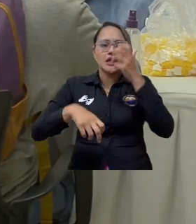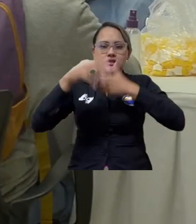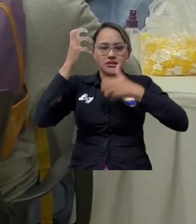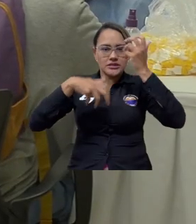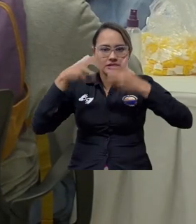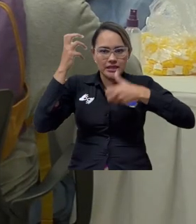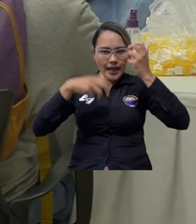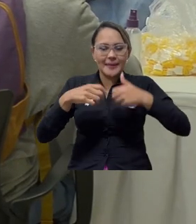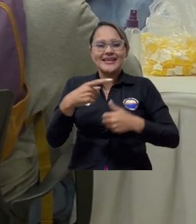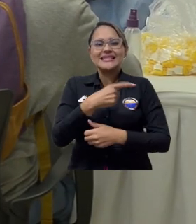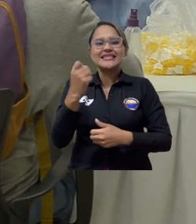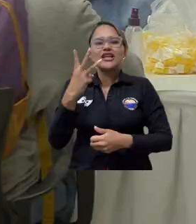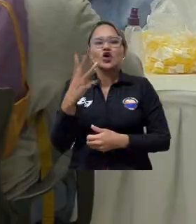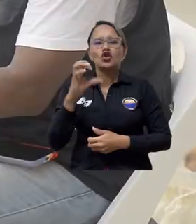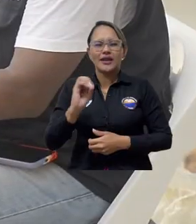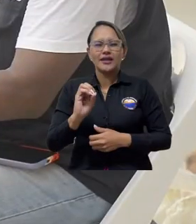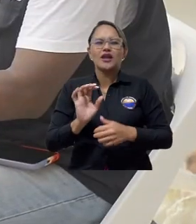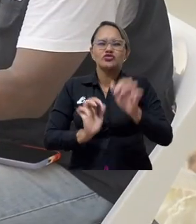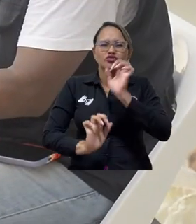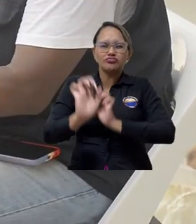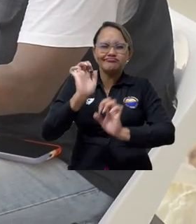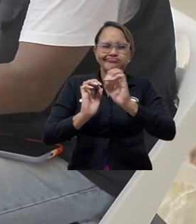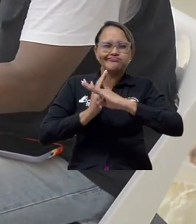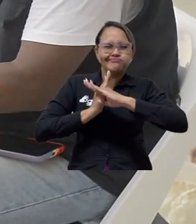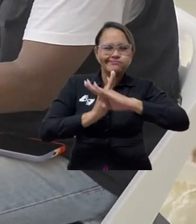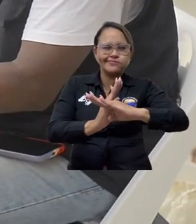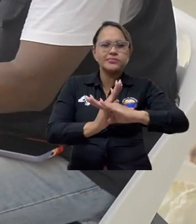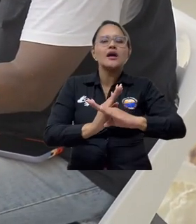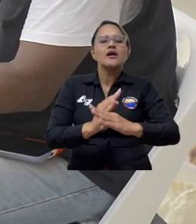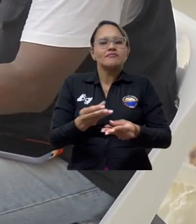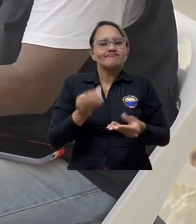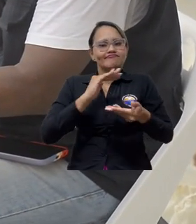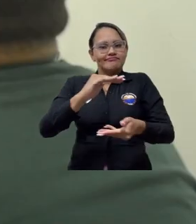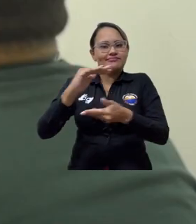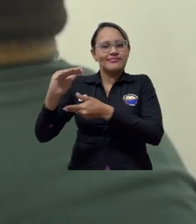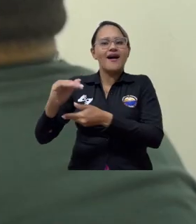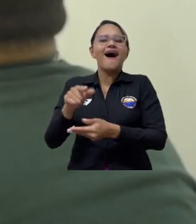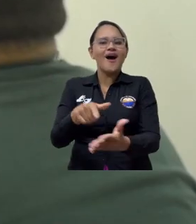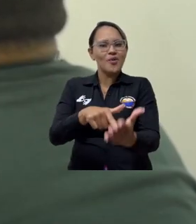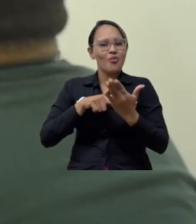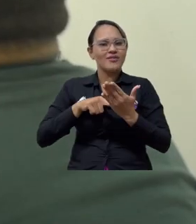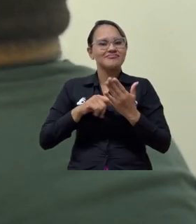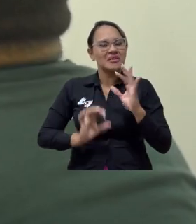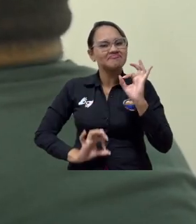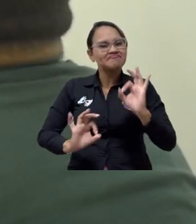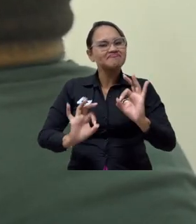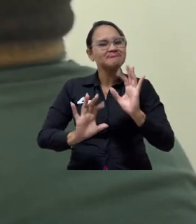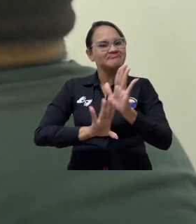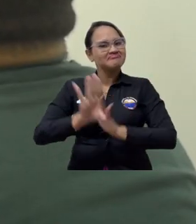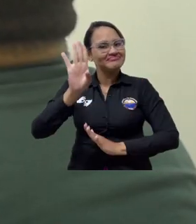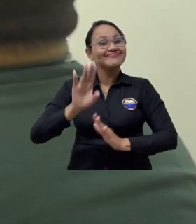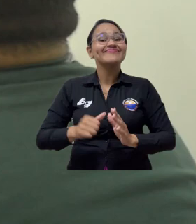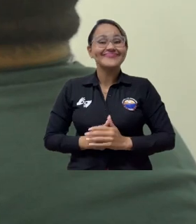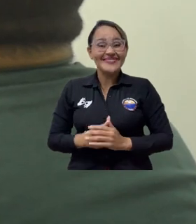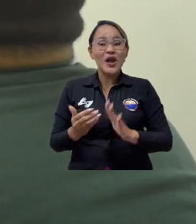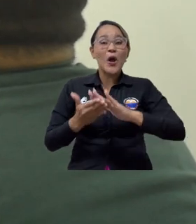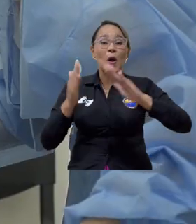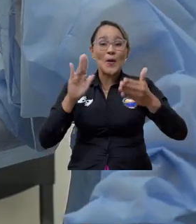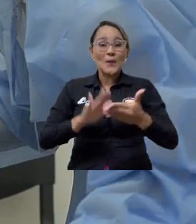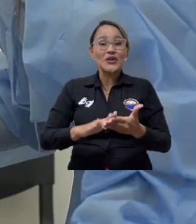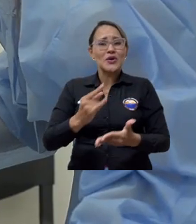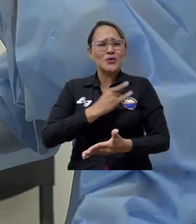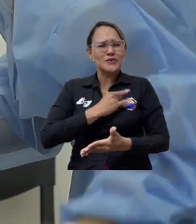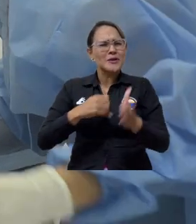pruebas realizadas y cerca de 130 paquetes de prevención entregados dan cuenta del éxito de este evento, en el que la comunidad